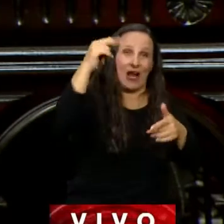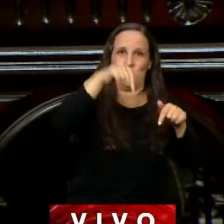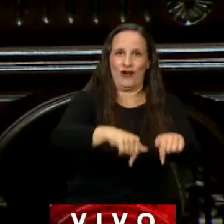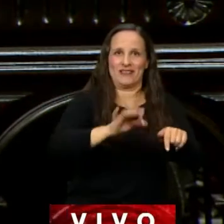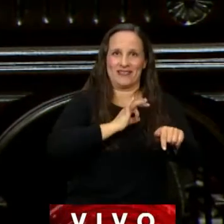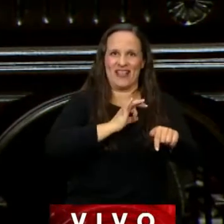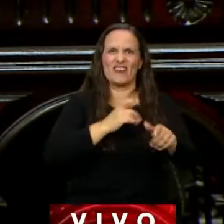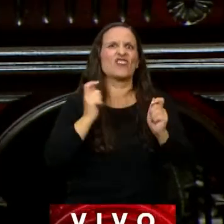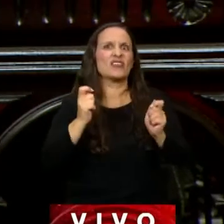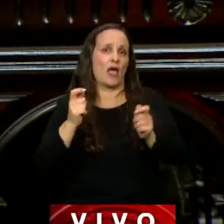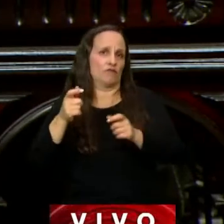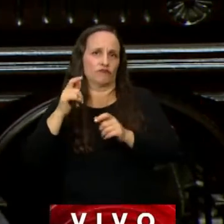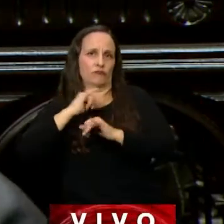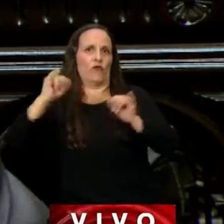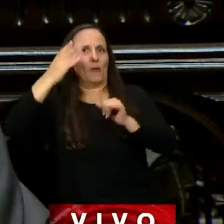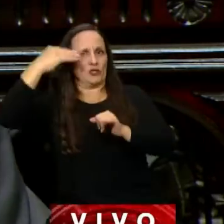a informes oficiales.